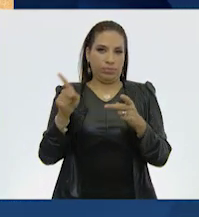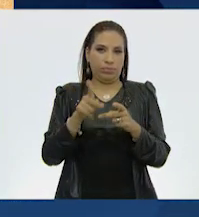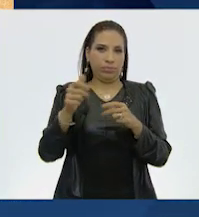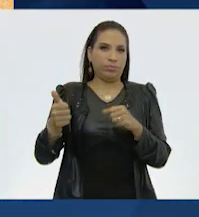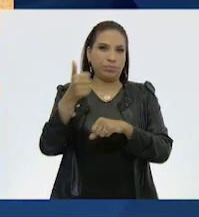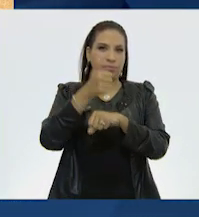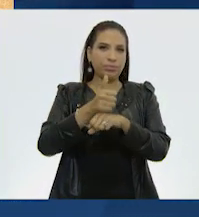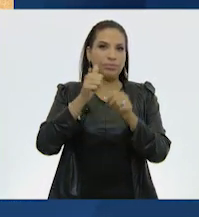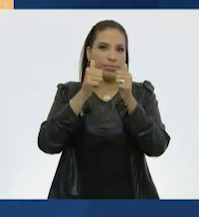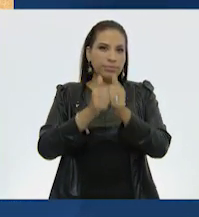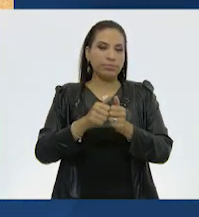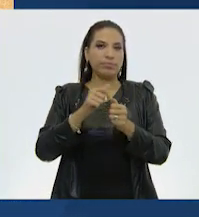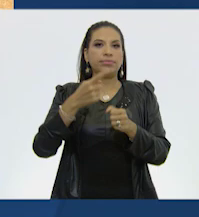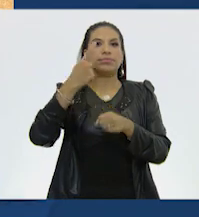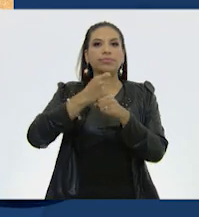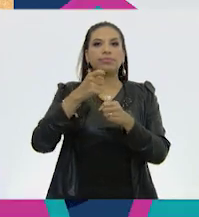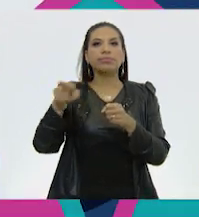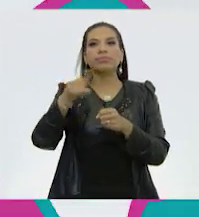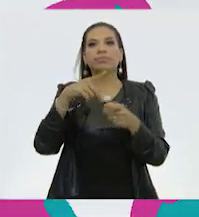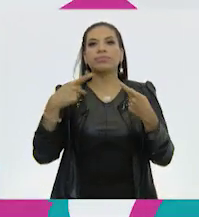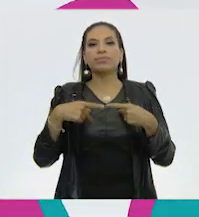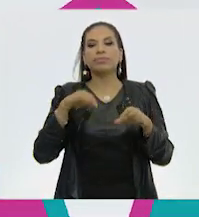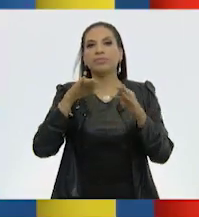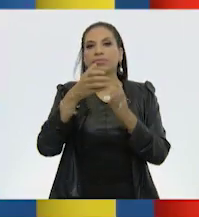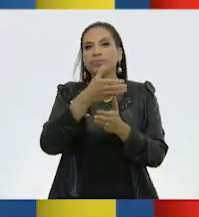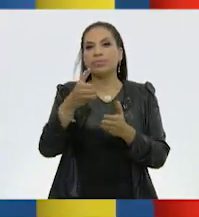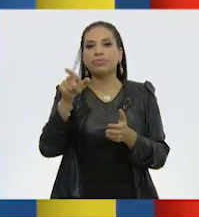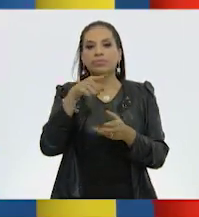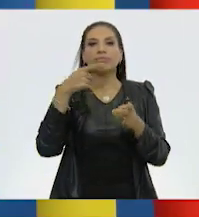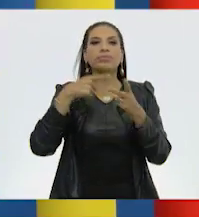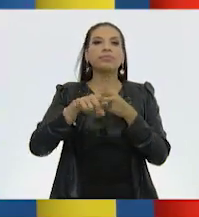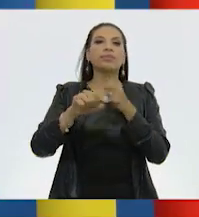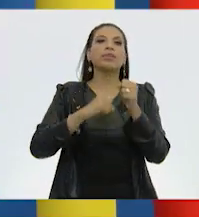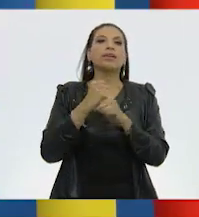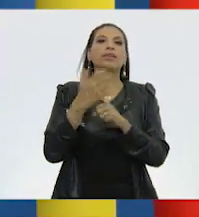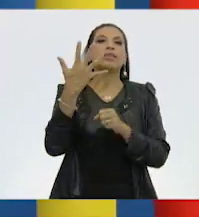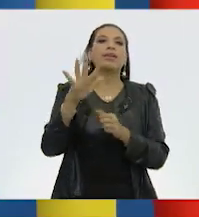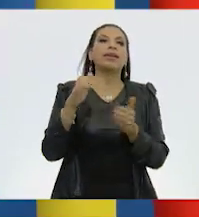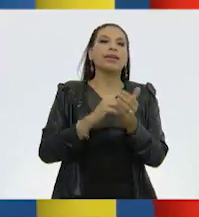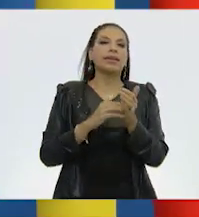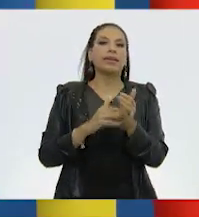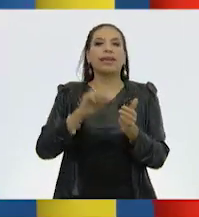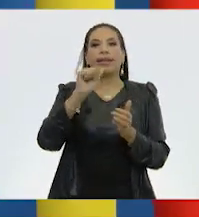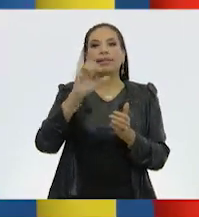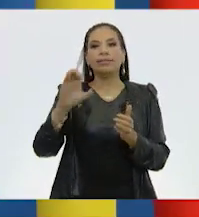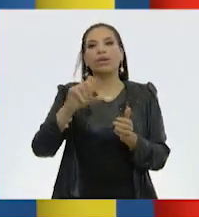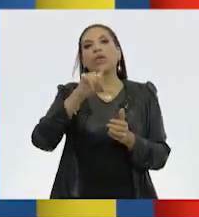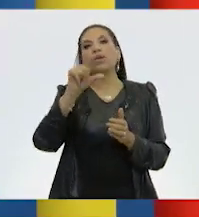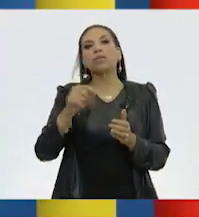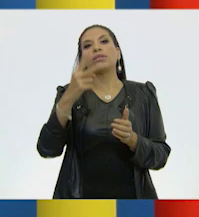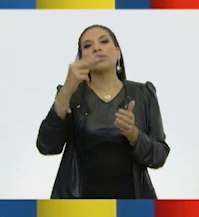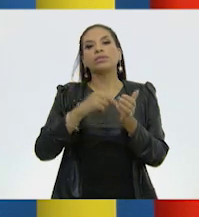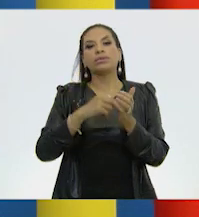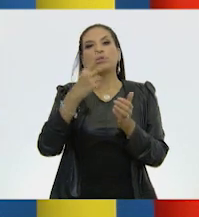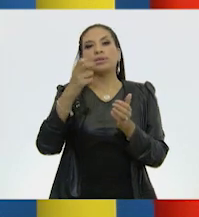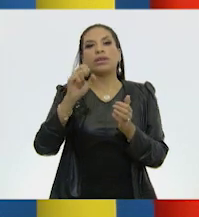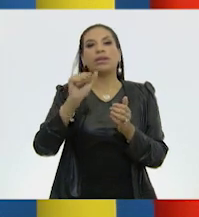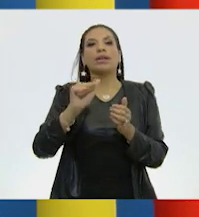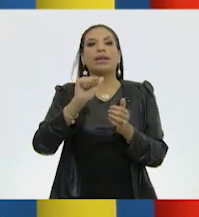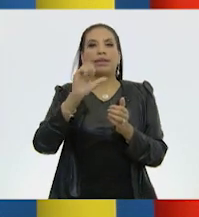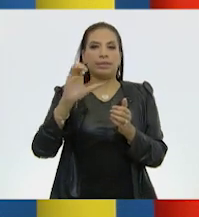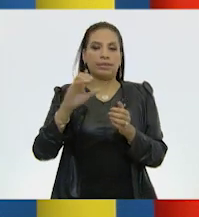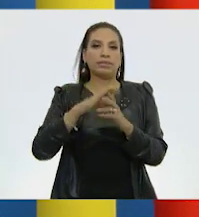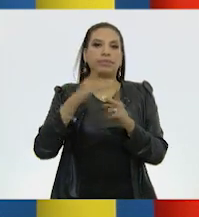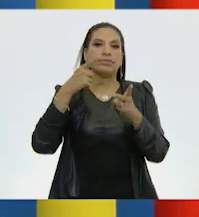las primeras civilizaciones agrícolas ocurre entre el 10.000 a.C. y el 3.200 a.C., que es cuando